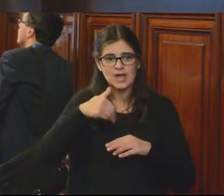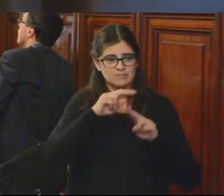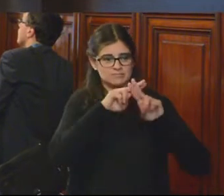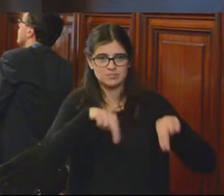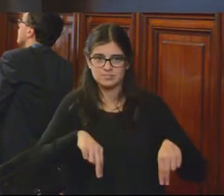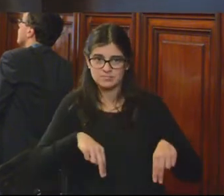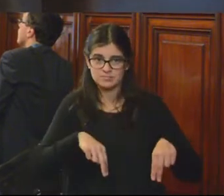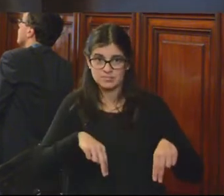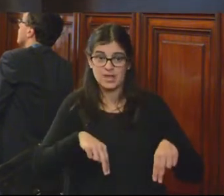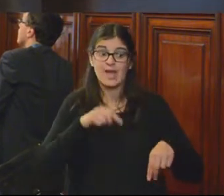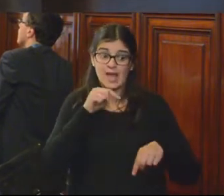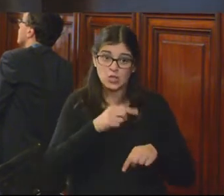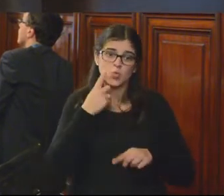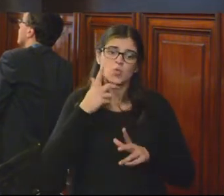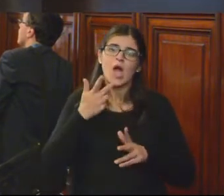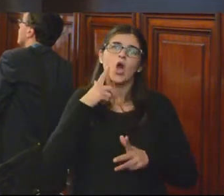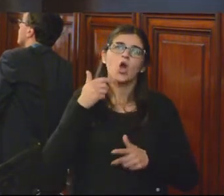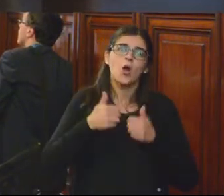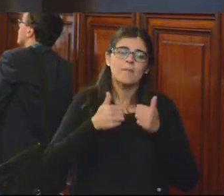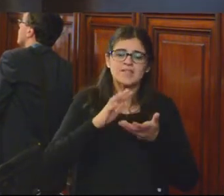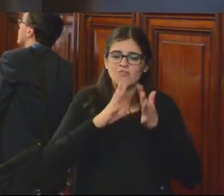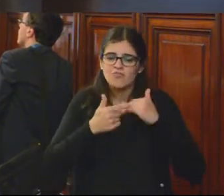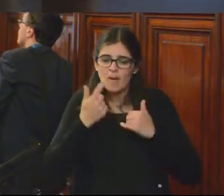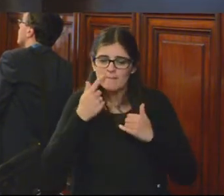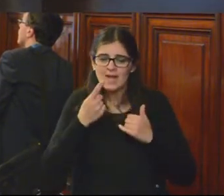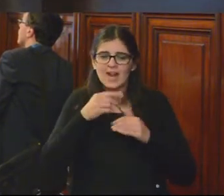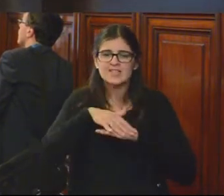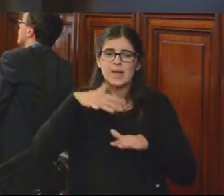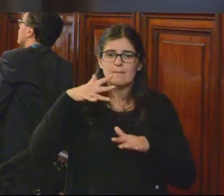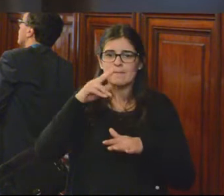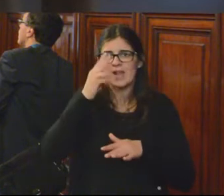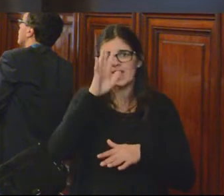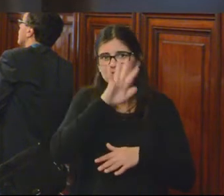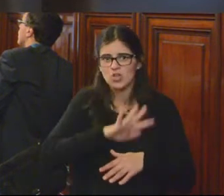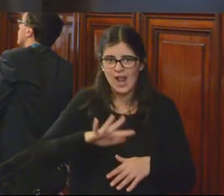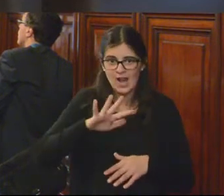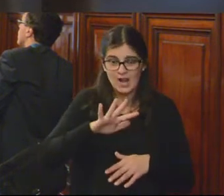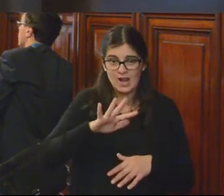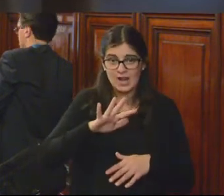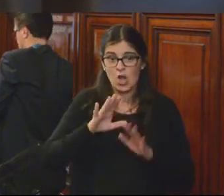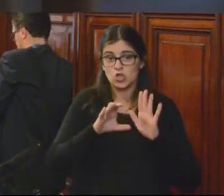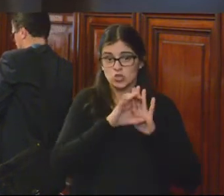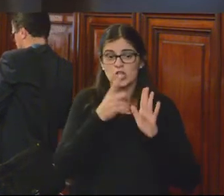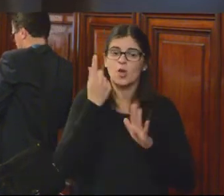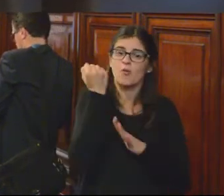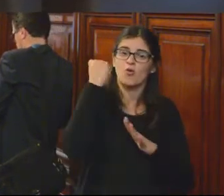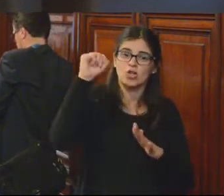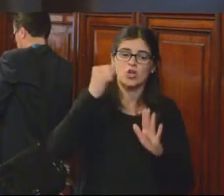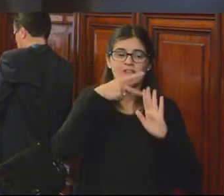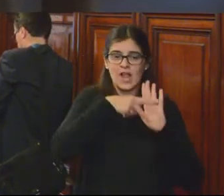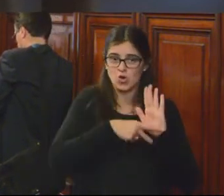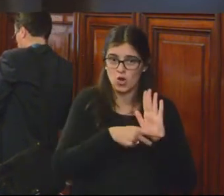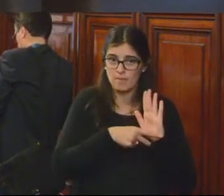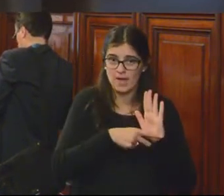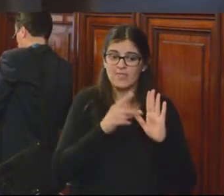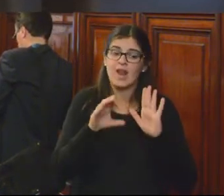¿Sí? Es una competencia de la Asamblea Nacional, no de la Asamblea Nacional Constituyente, ¿sí?, en violación de la norma